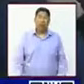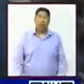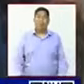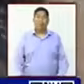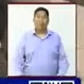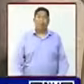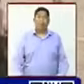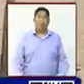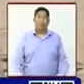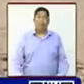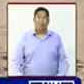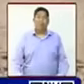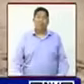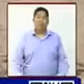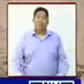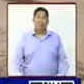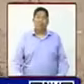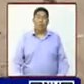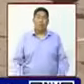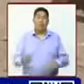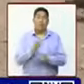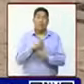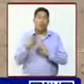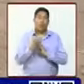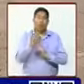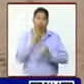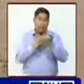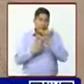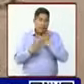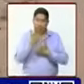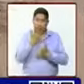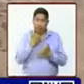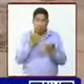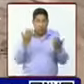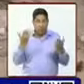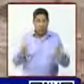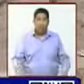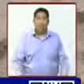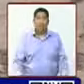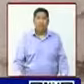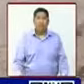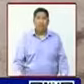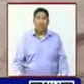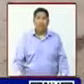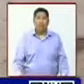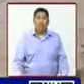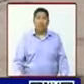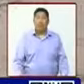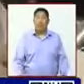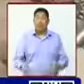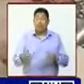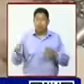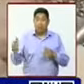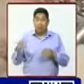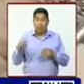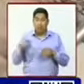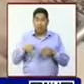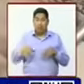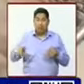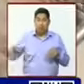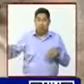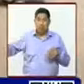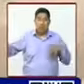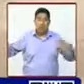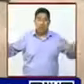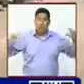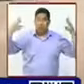dicen no, no hay paso legal, pasen por el puente. ¿Les piden que vayan por el paso legal? Sí, eso